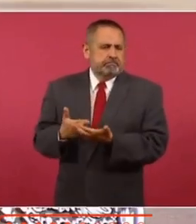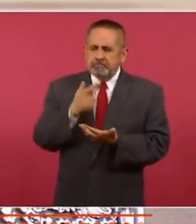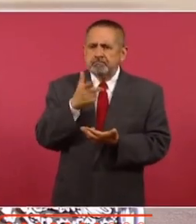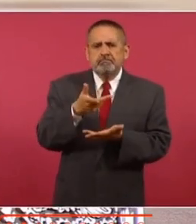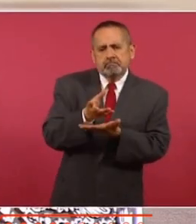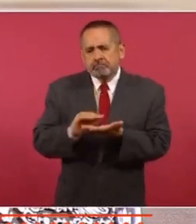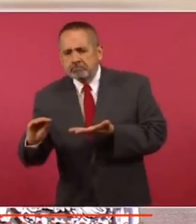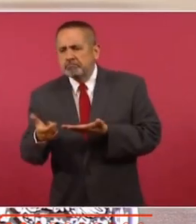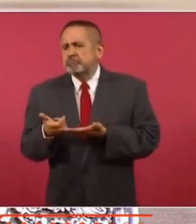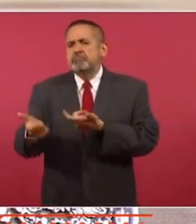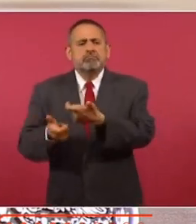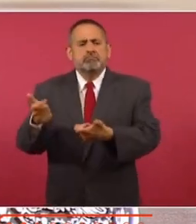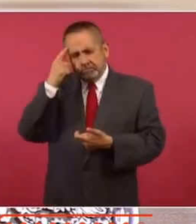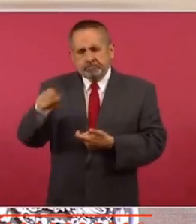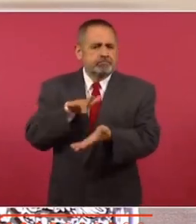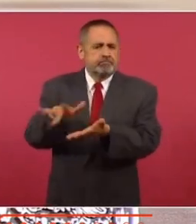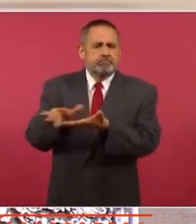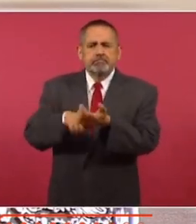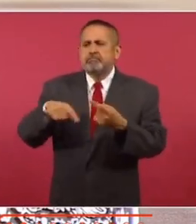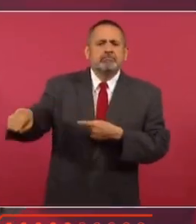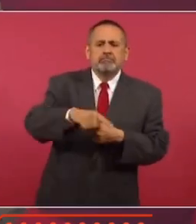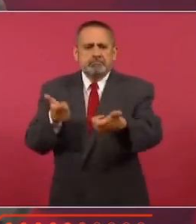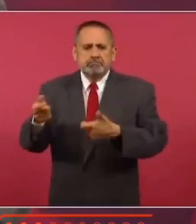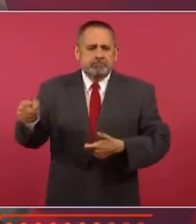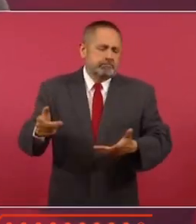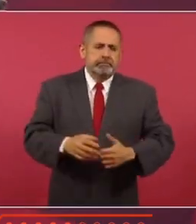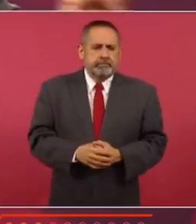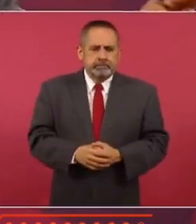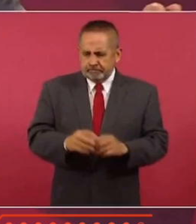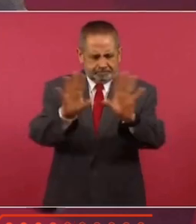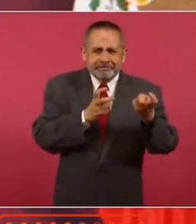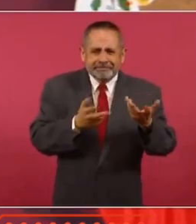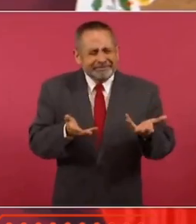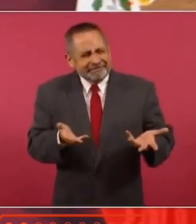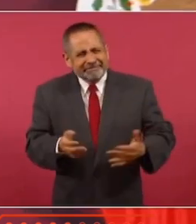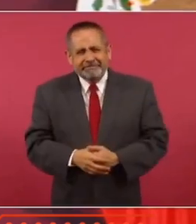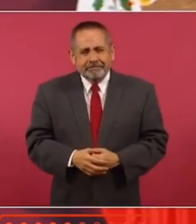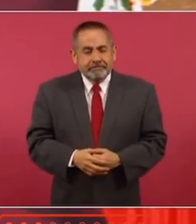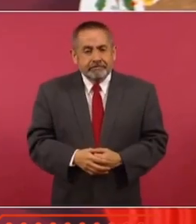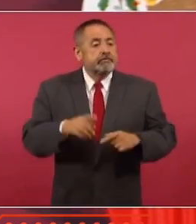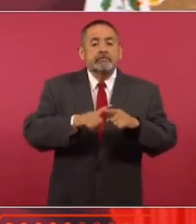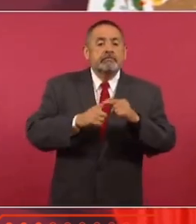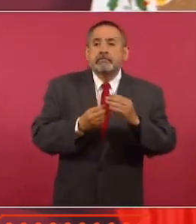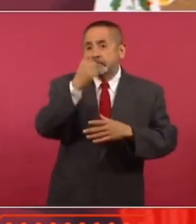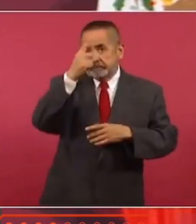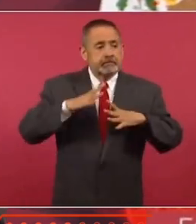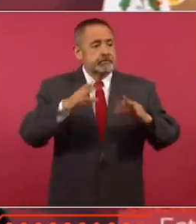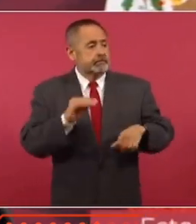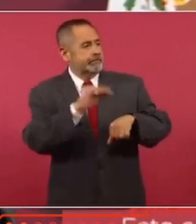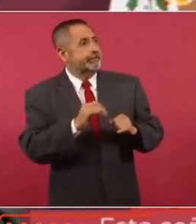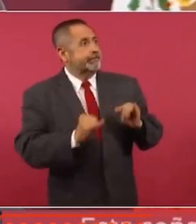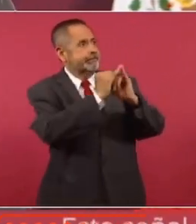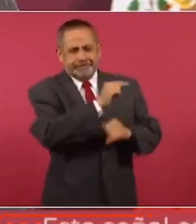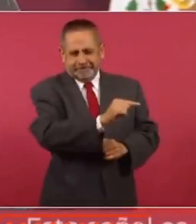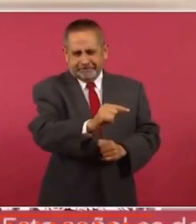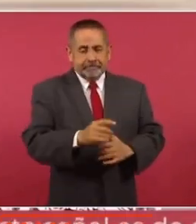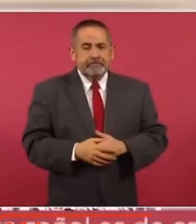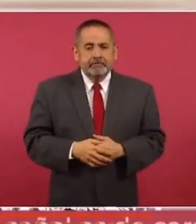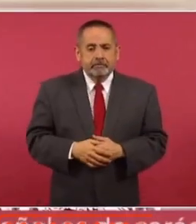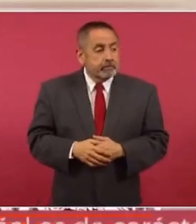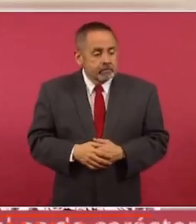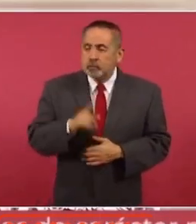utilicen para apoyar a la gente que lo necesita. Así de claro, ¿eh? Y los que crearon esas instituciones,